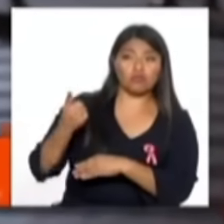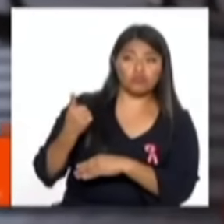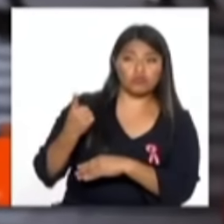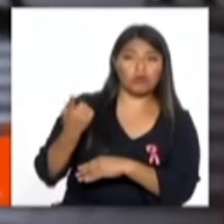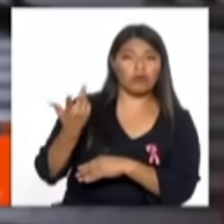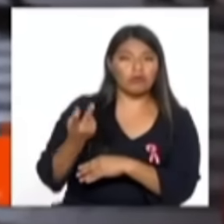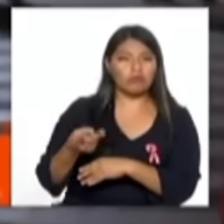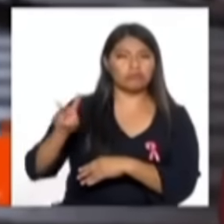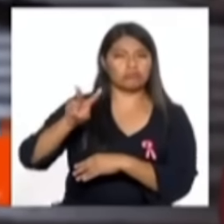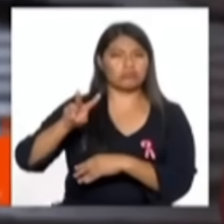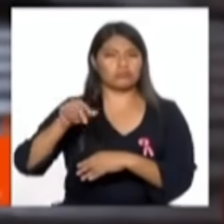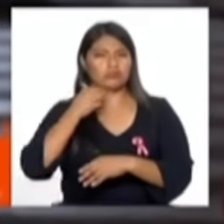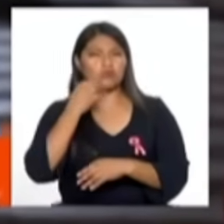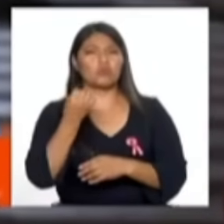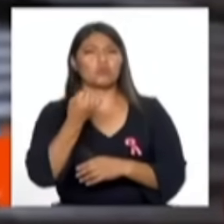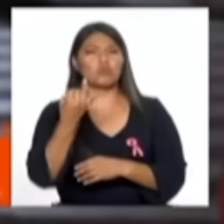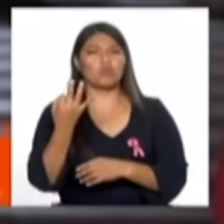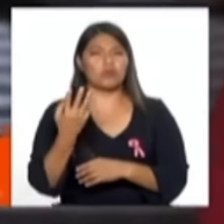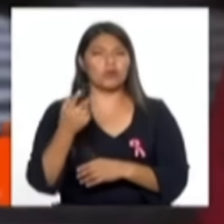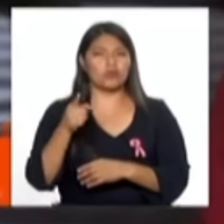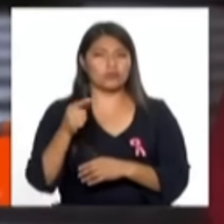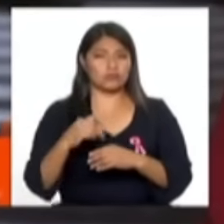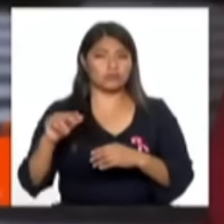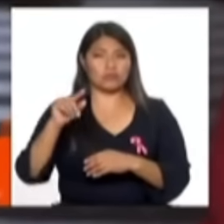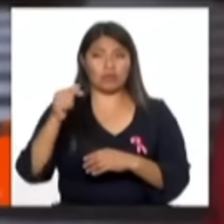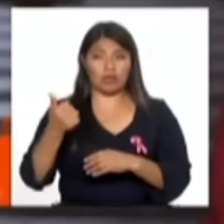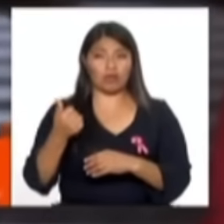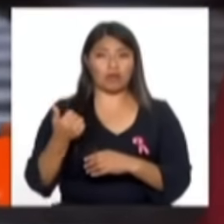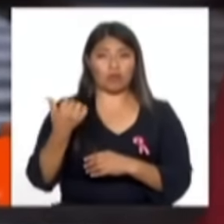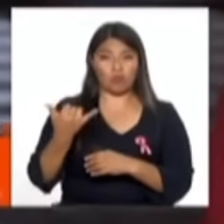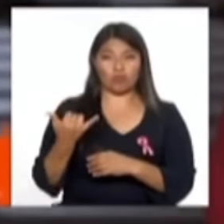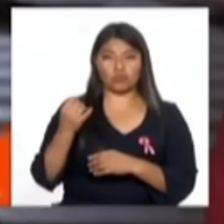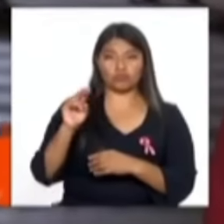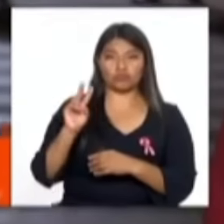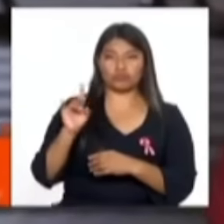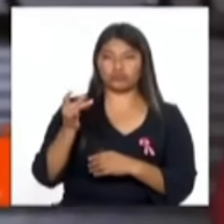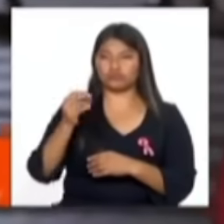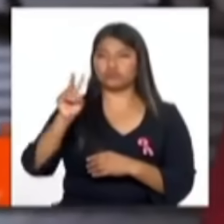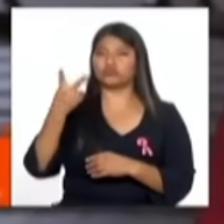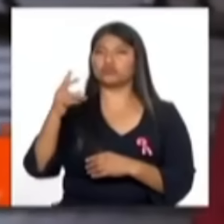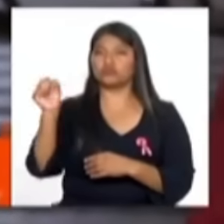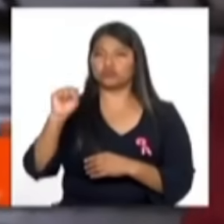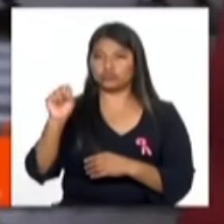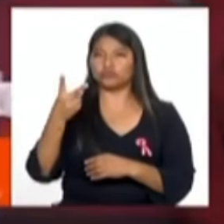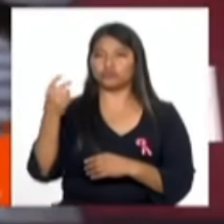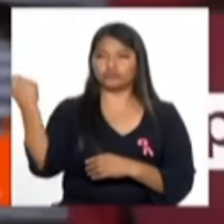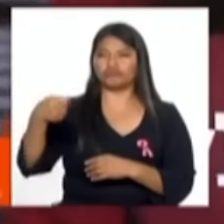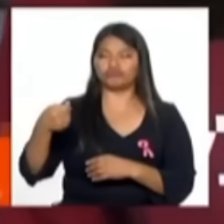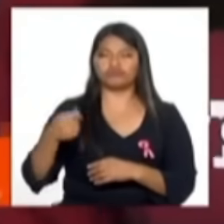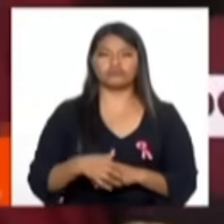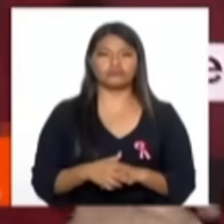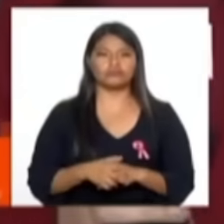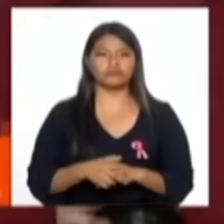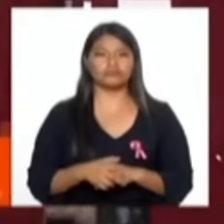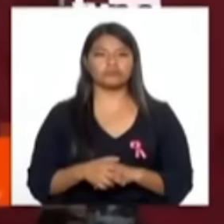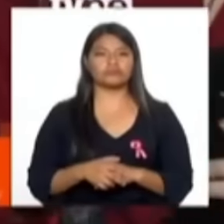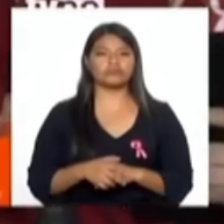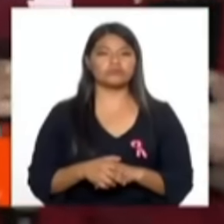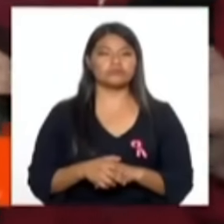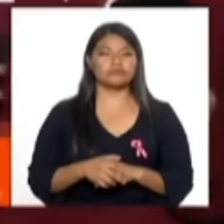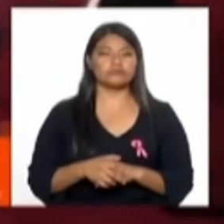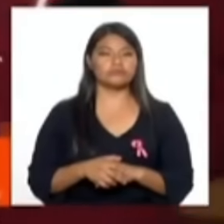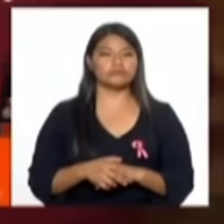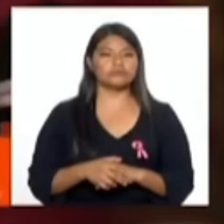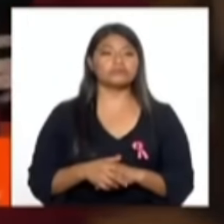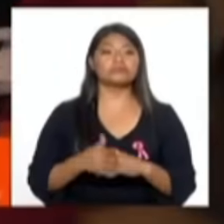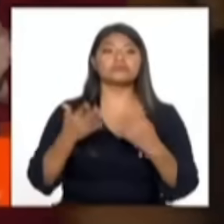ahora incrementaron al 100%, que ya estamos pagando 2 soles. Okay, para poner en contexto, ¿no? Uno